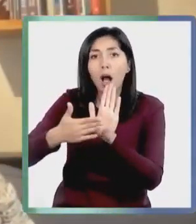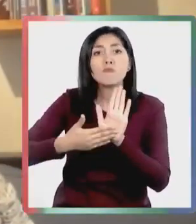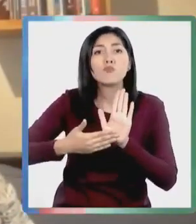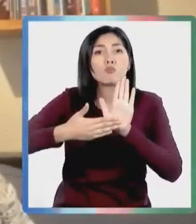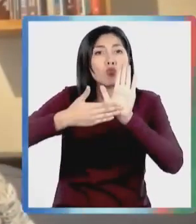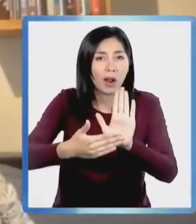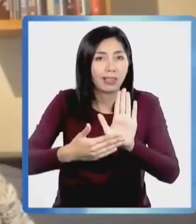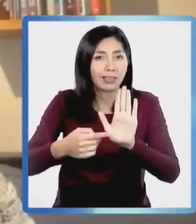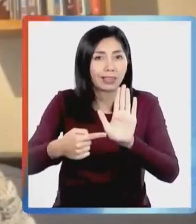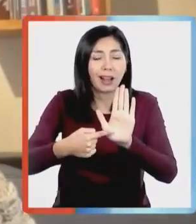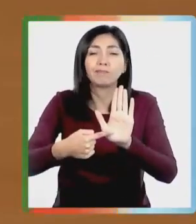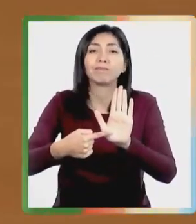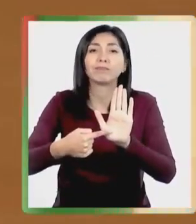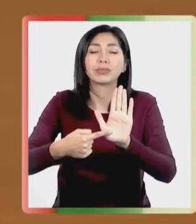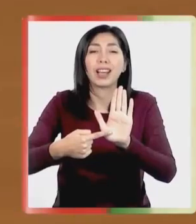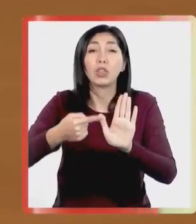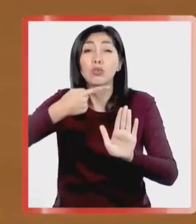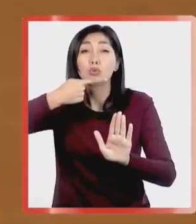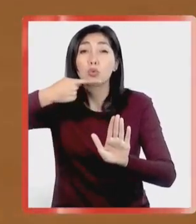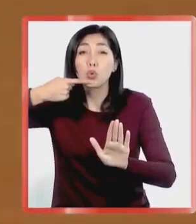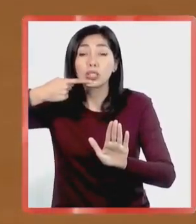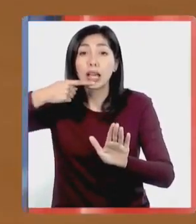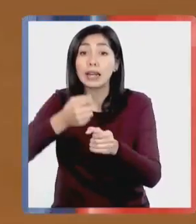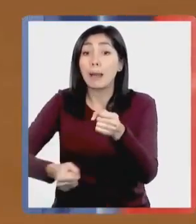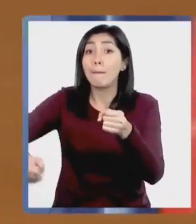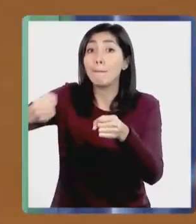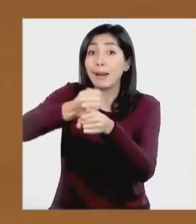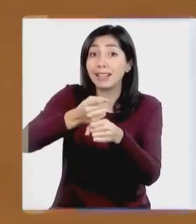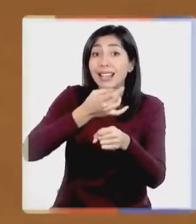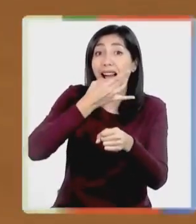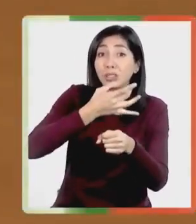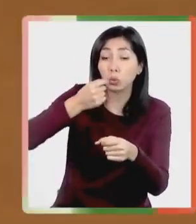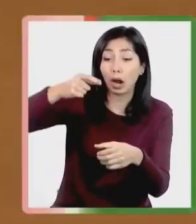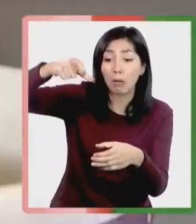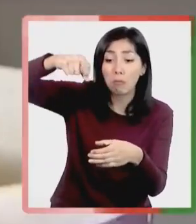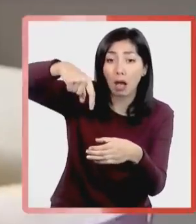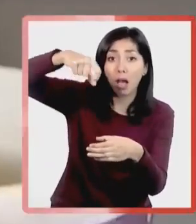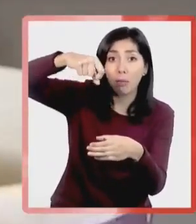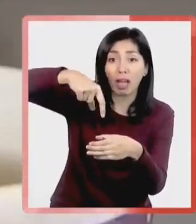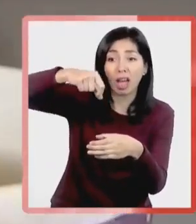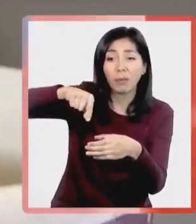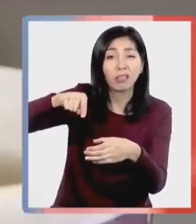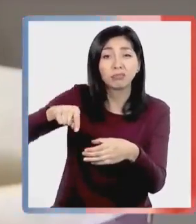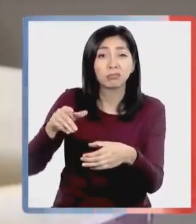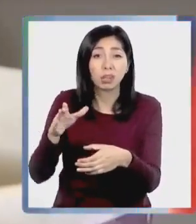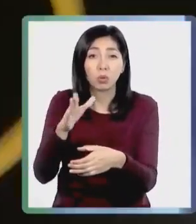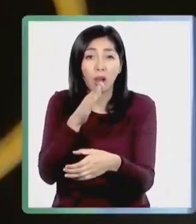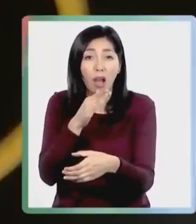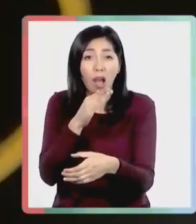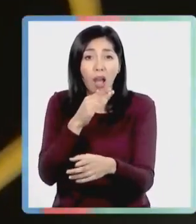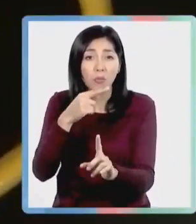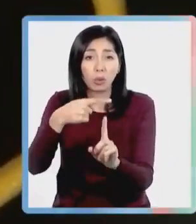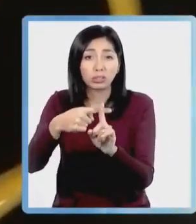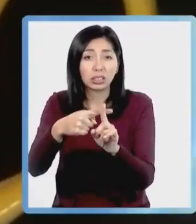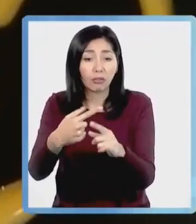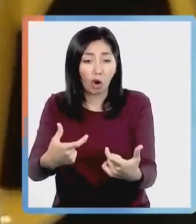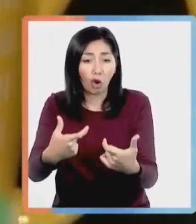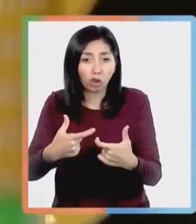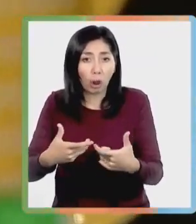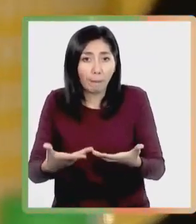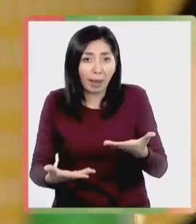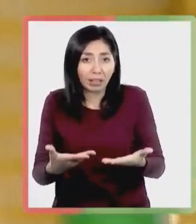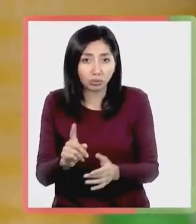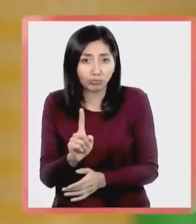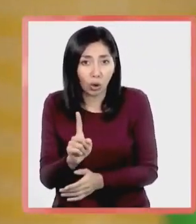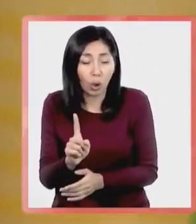que han demostrado de que la incorporación de edulcorantes para reemplazar el azúcar a la larga no impacta en el